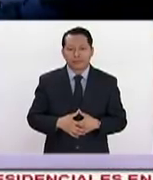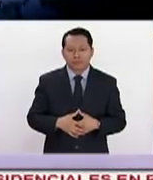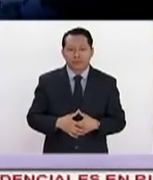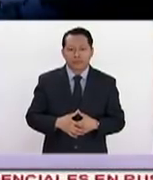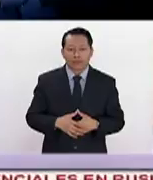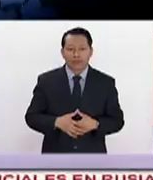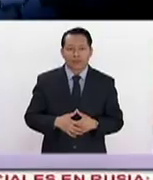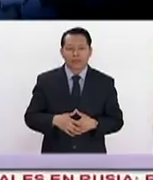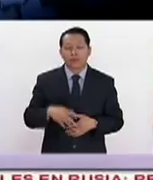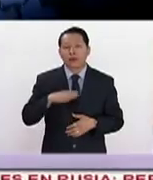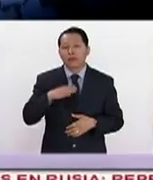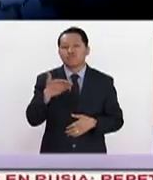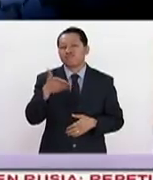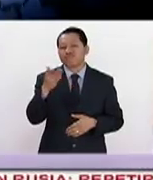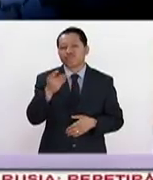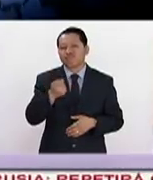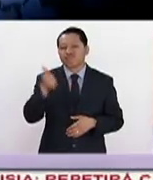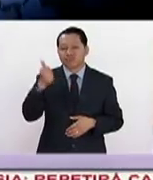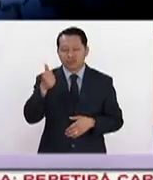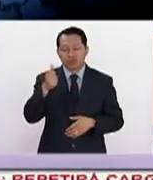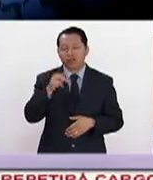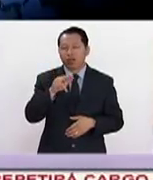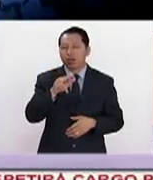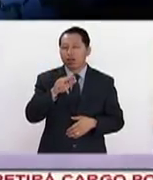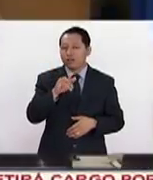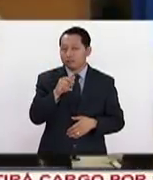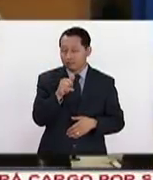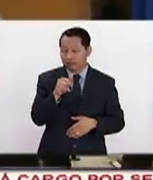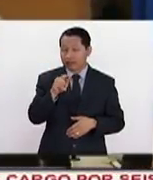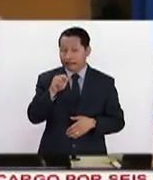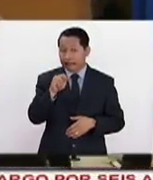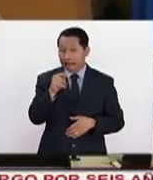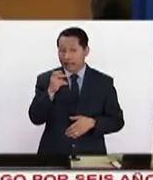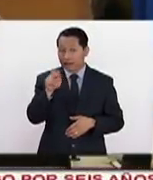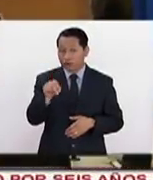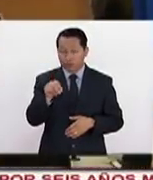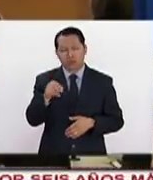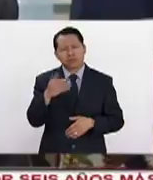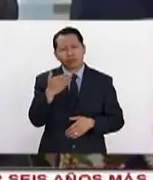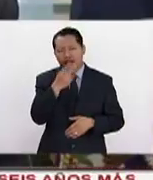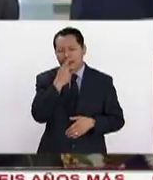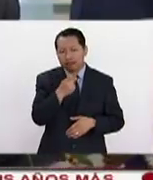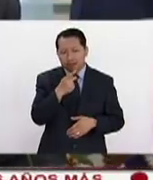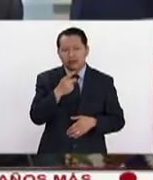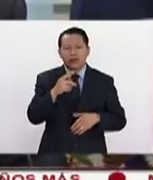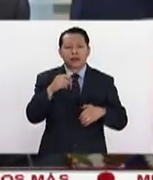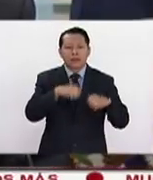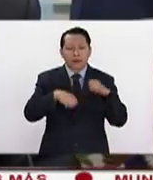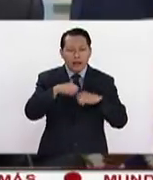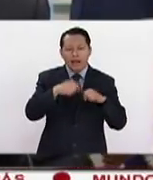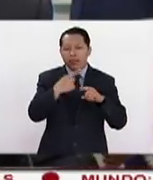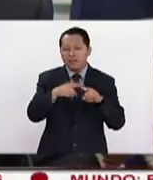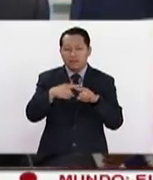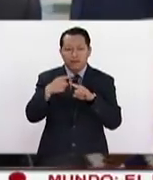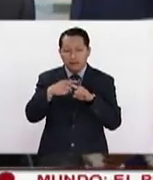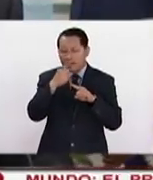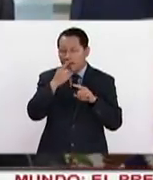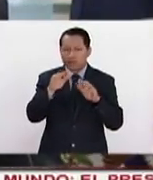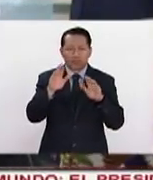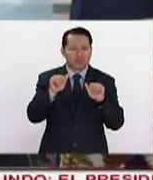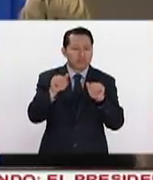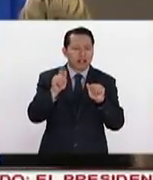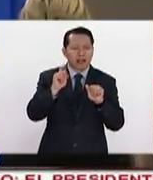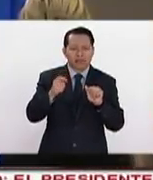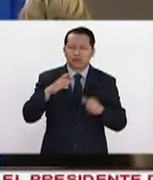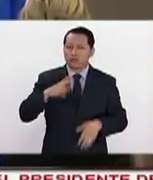El destituido canciller de los Estados Unidos, Rex Tillerson, envió un mensaje de despedida a las embajadas y consulados de su país. Se dijo orgulloso